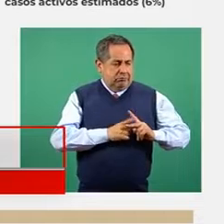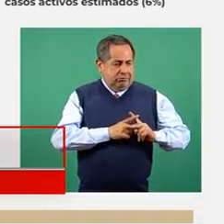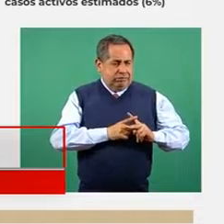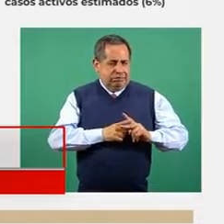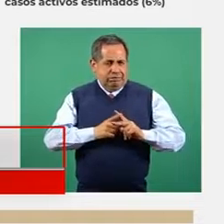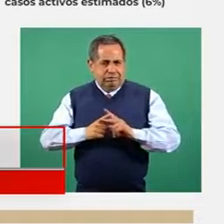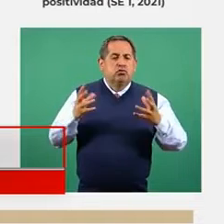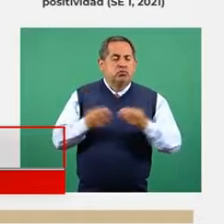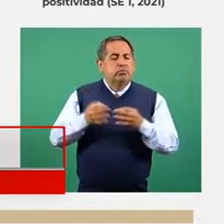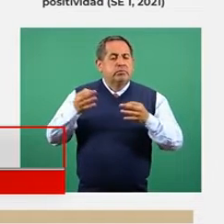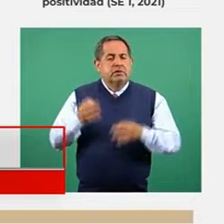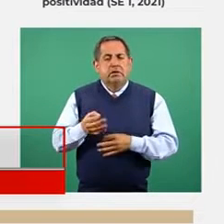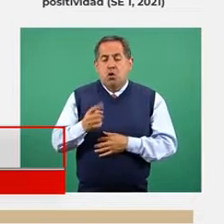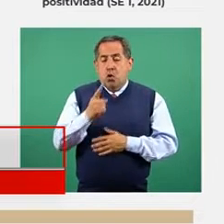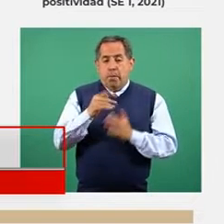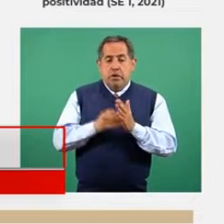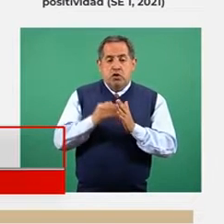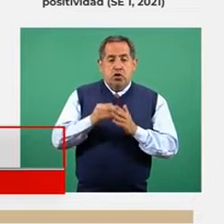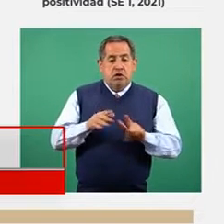1.277.978 casos confirmados y